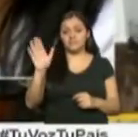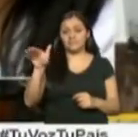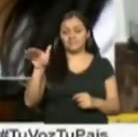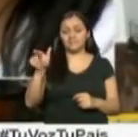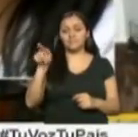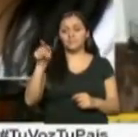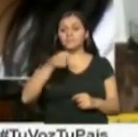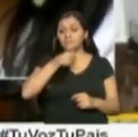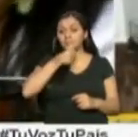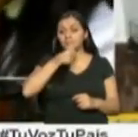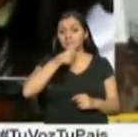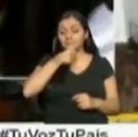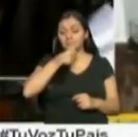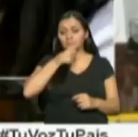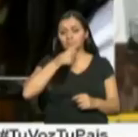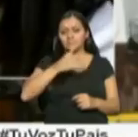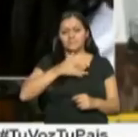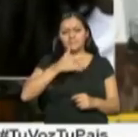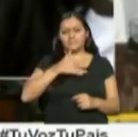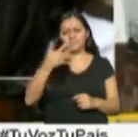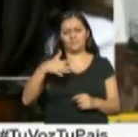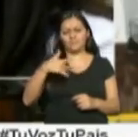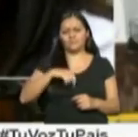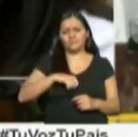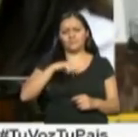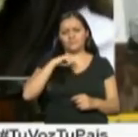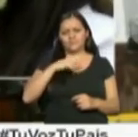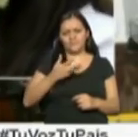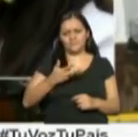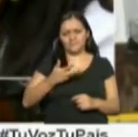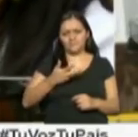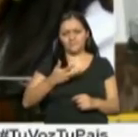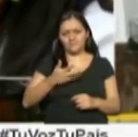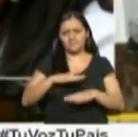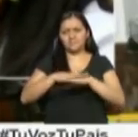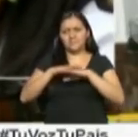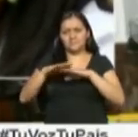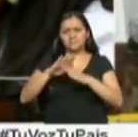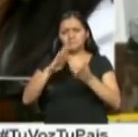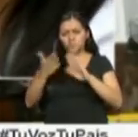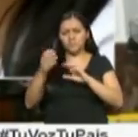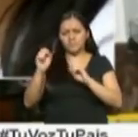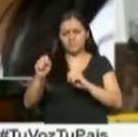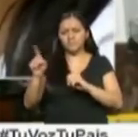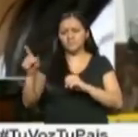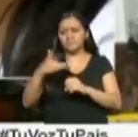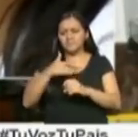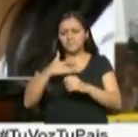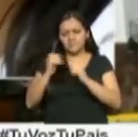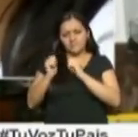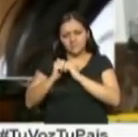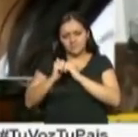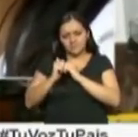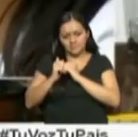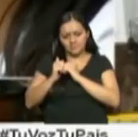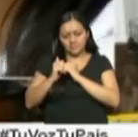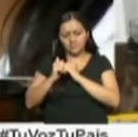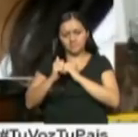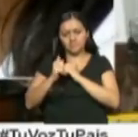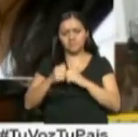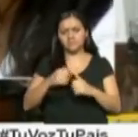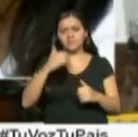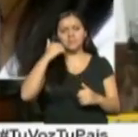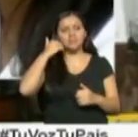tu abuelo puede sentirse muy orgulloso y es el invitado de honor. Él asegura que está junto a ti en este